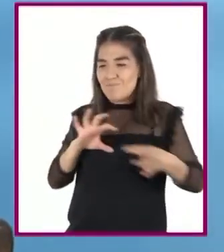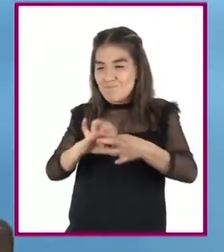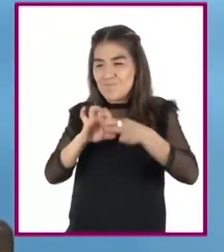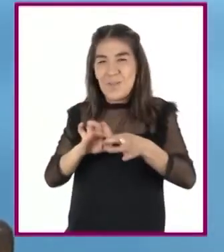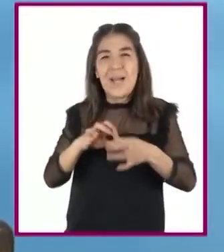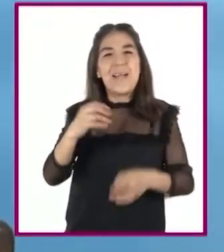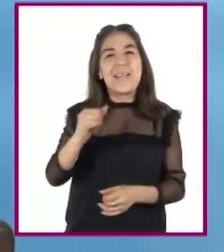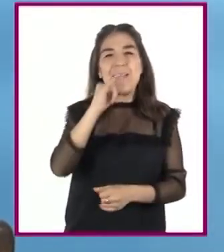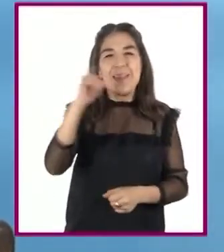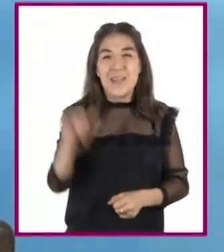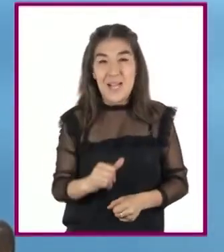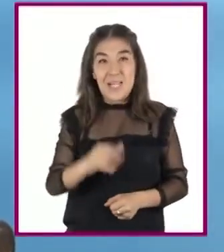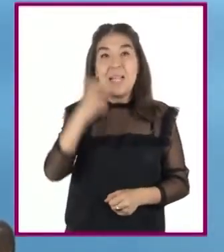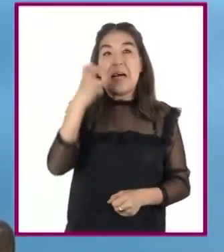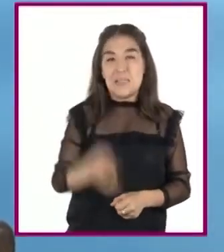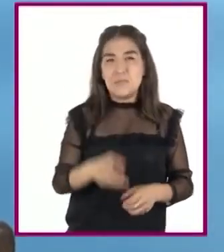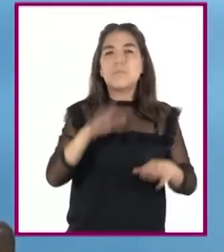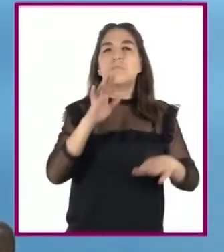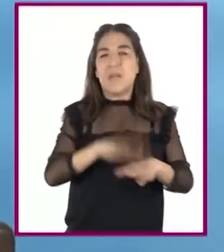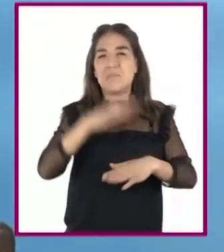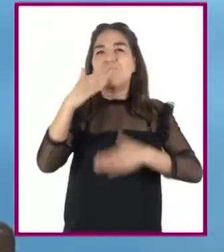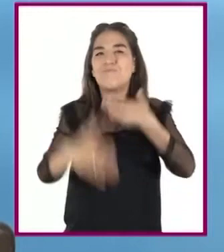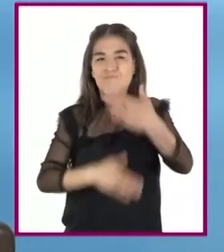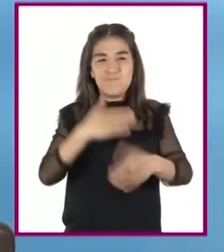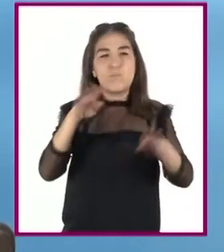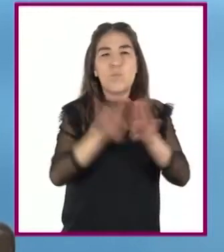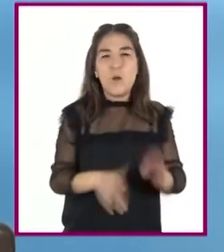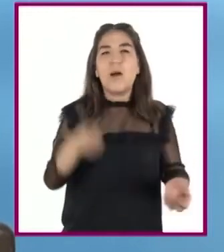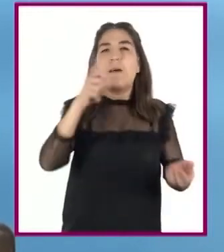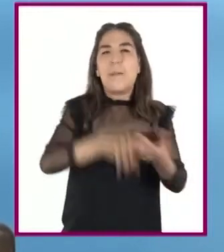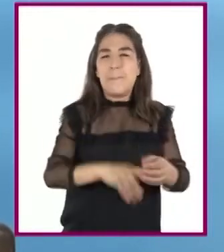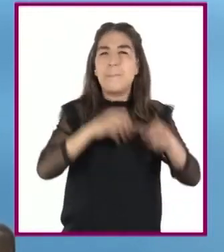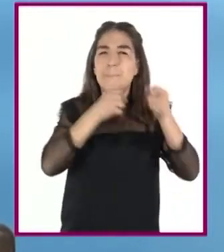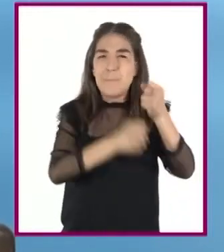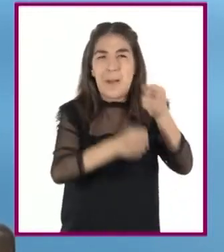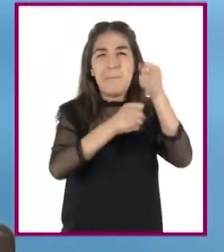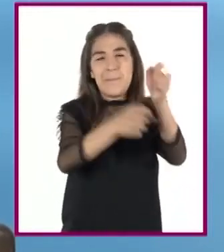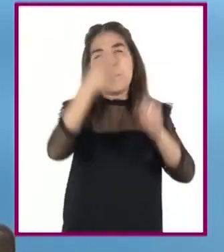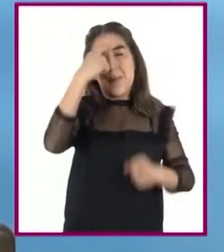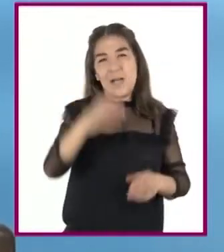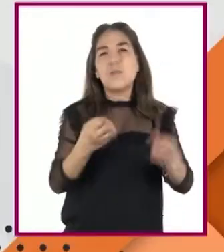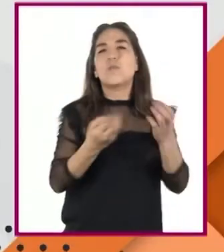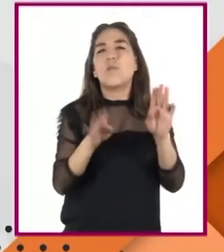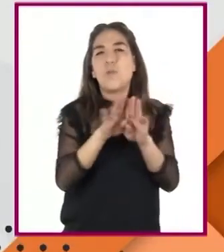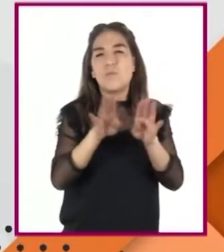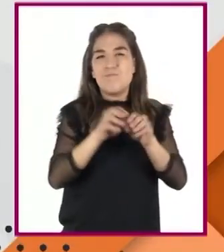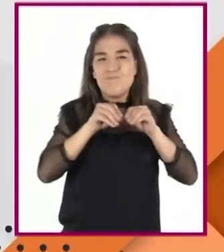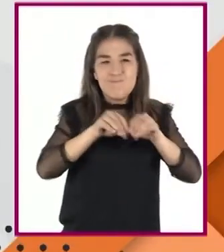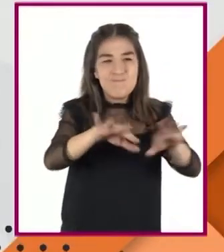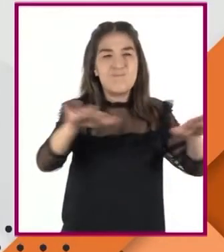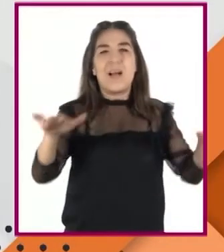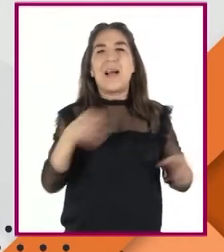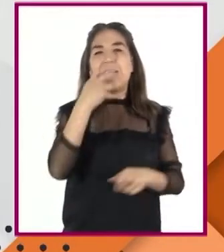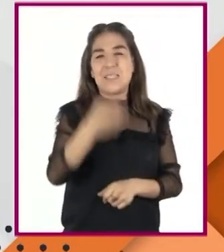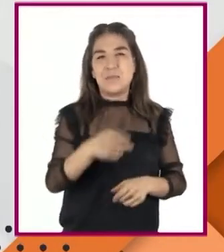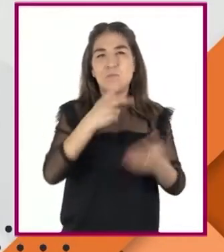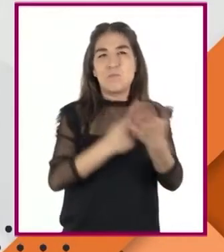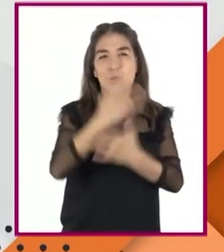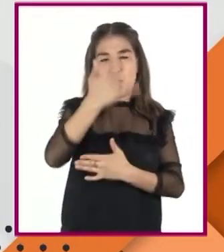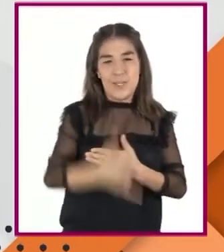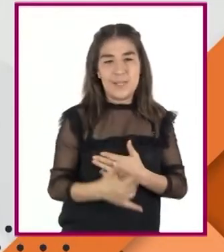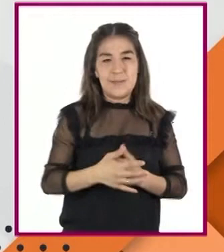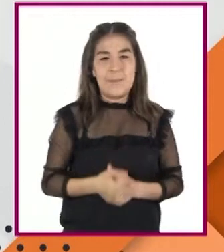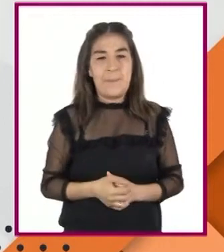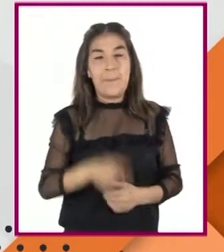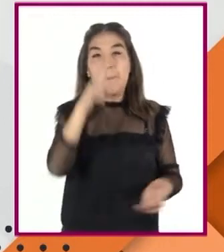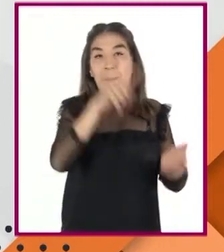este le siguieron numerosos movimientos armados que buscaron consolidar el proyecto. En 1859